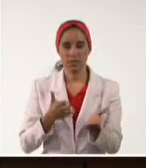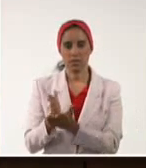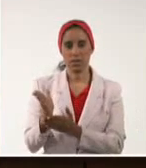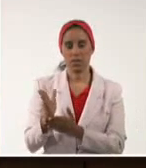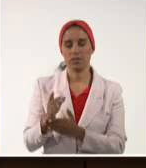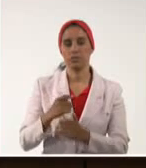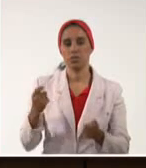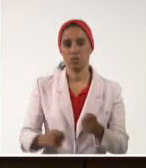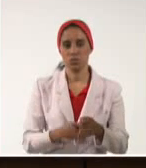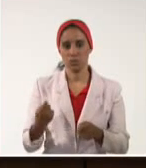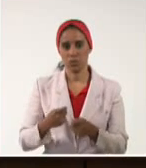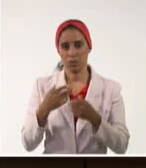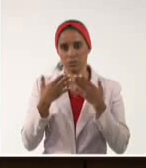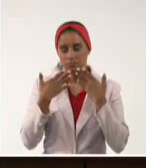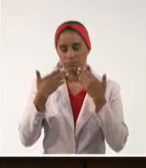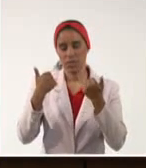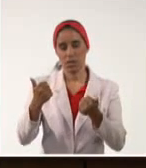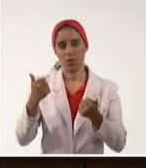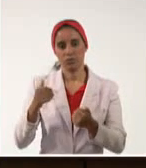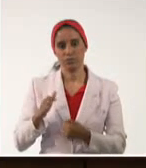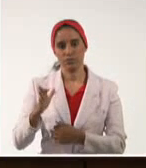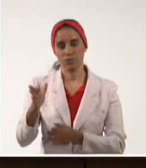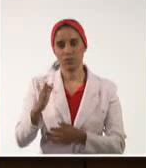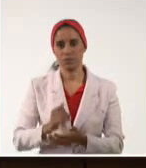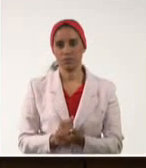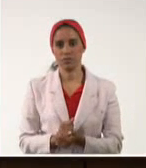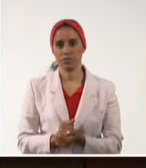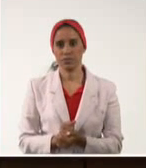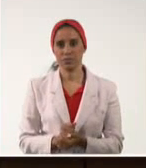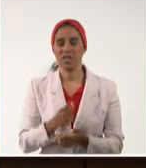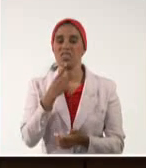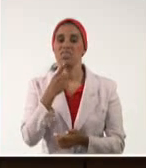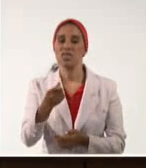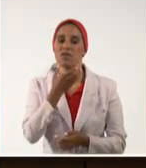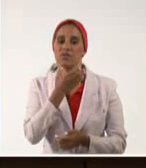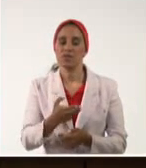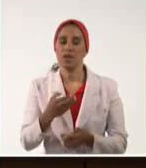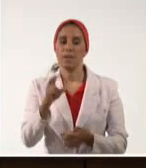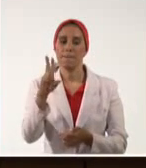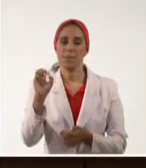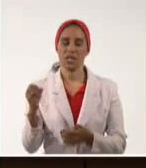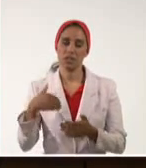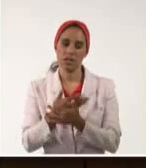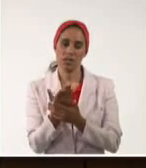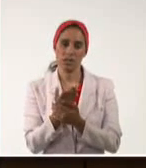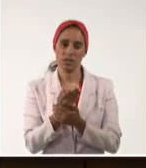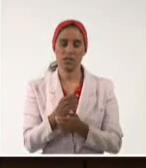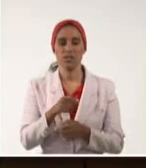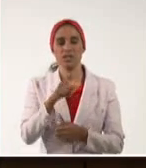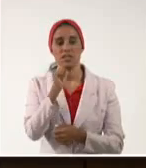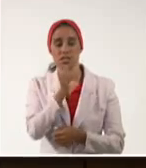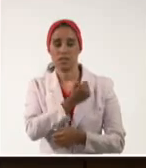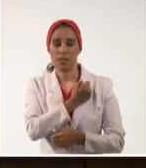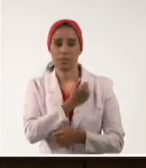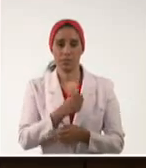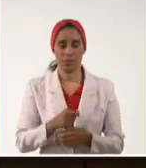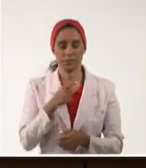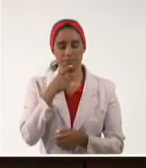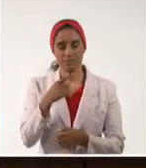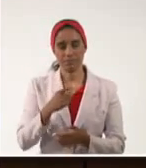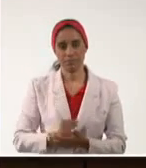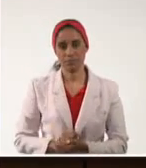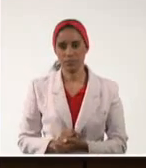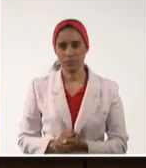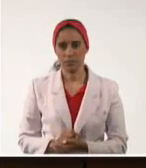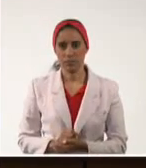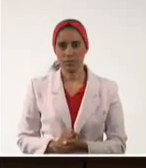en un mundo mejor posible. Dijo Fidel el 20 de diciembre de 1982, y cito: a